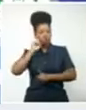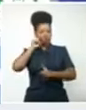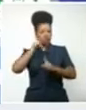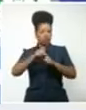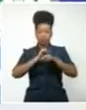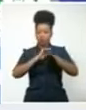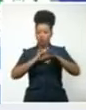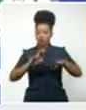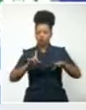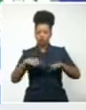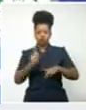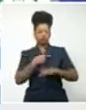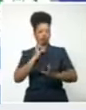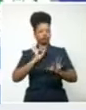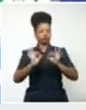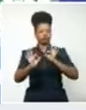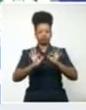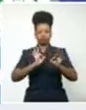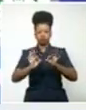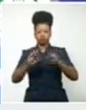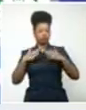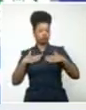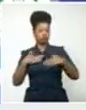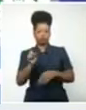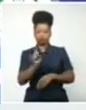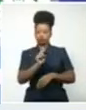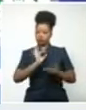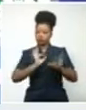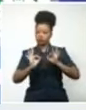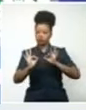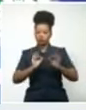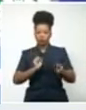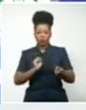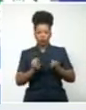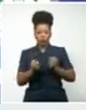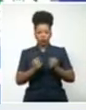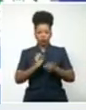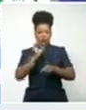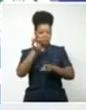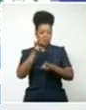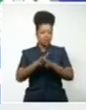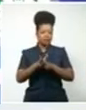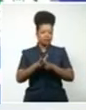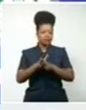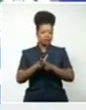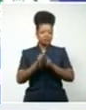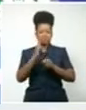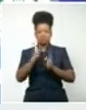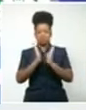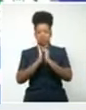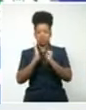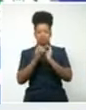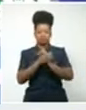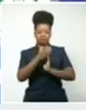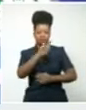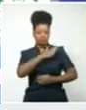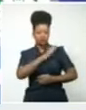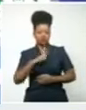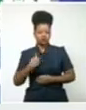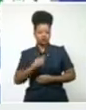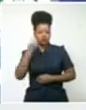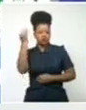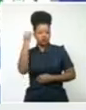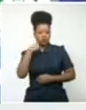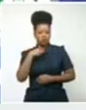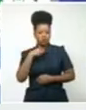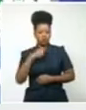por un segundo este combate frontal a la epidemia que comenzó a inicios del mes de marzo, como sabemos todos, y en el que no se ha dado